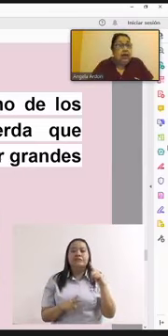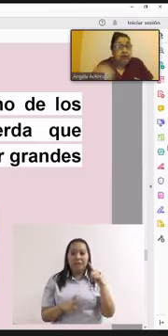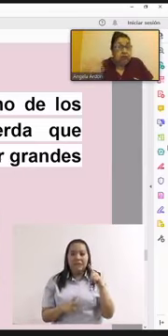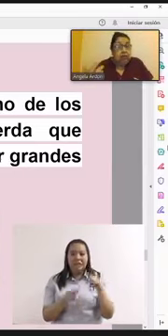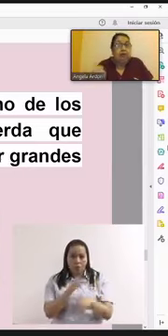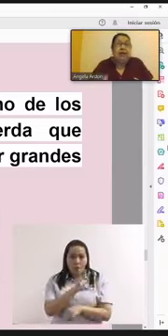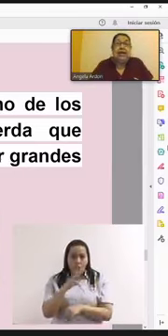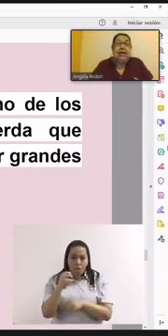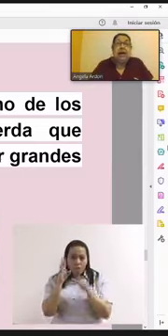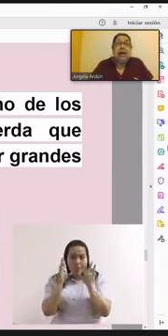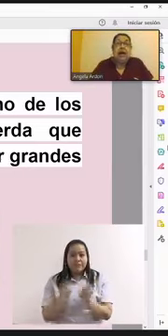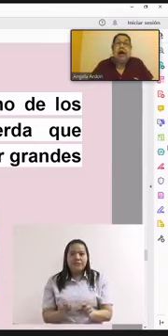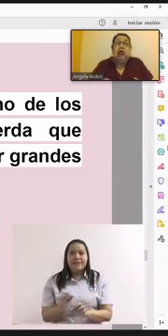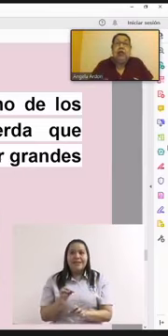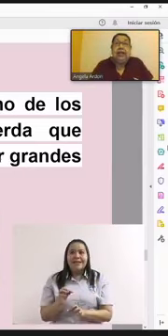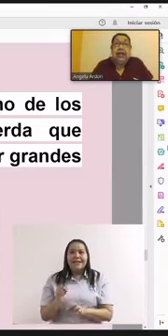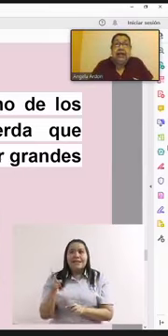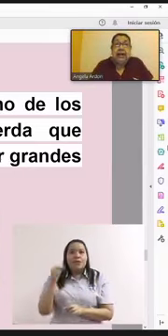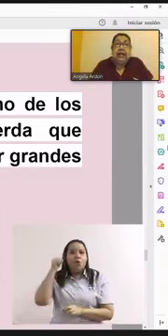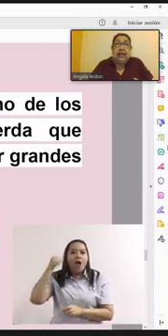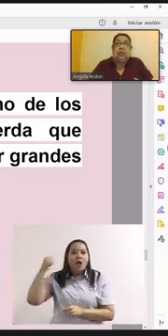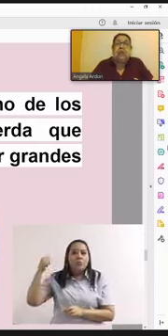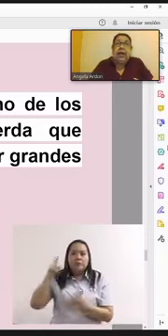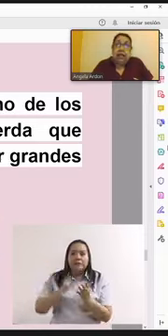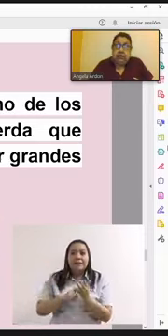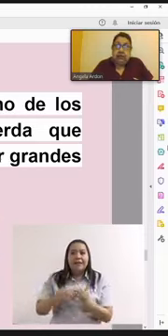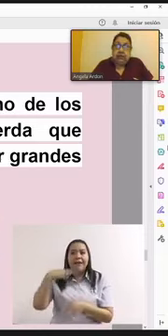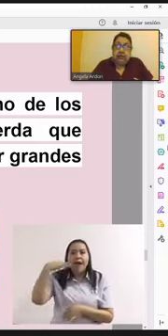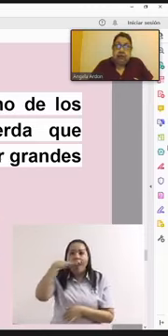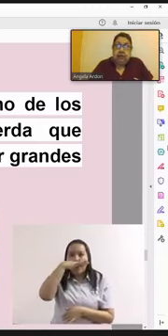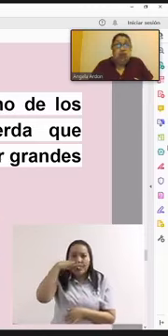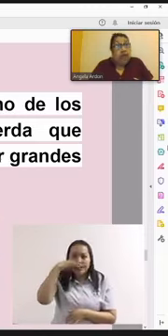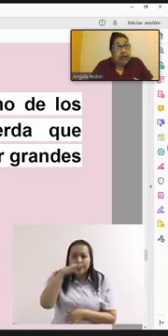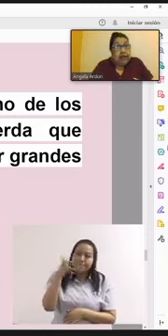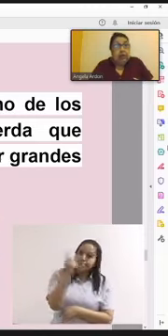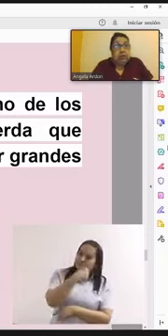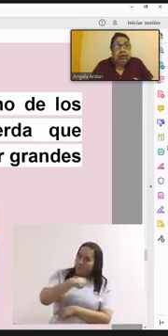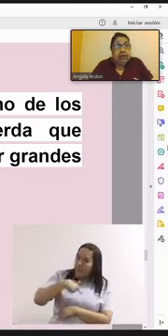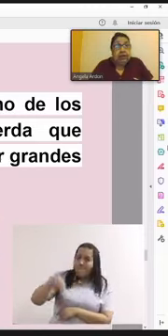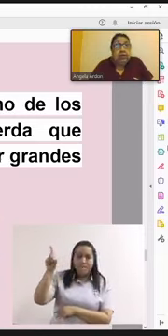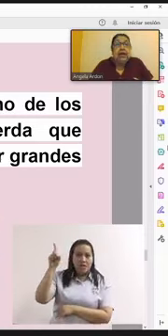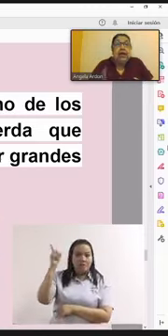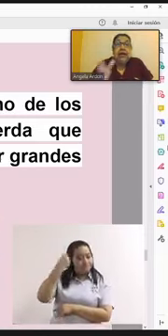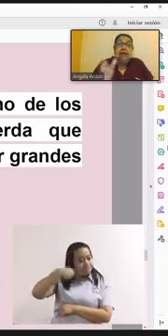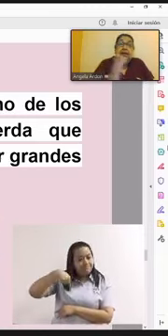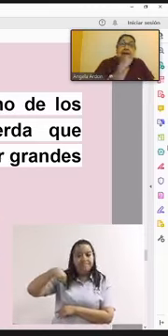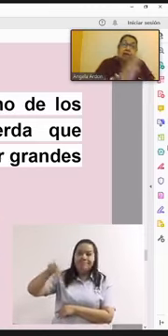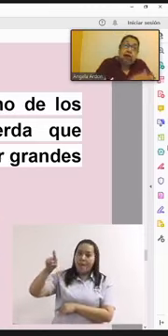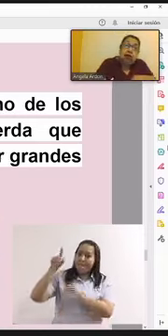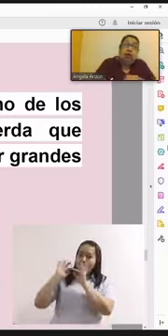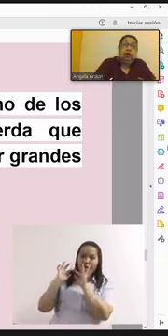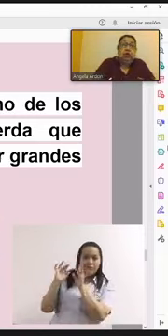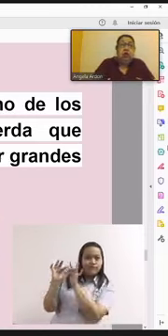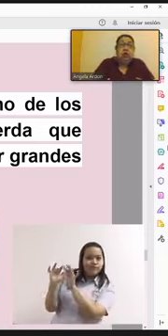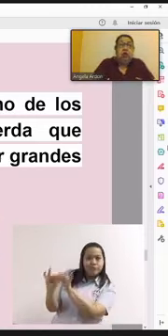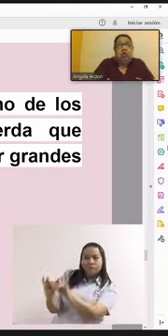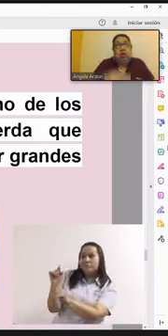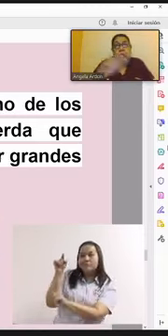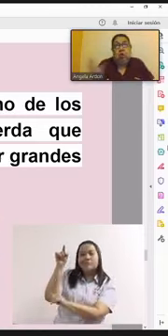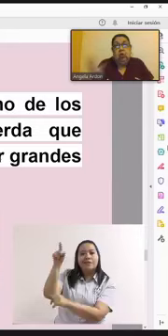les estoy haciendo propaganda. Audiometrías gratis, vayan. Son caras las audiometrías. Y ahí va a haber lavado de